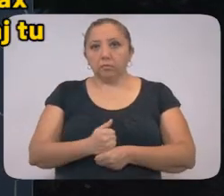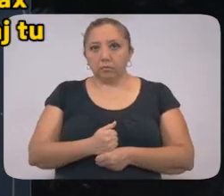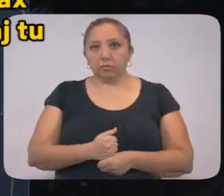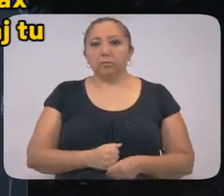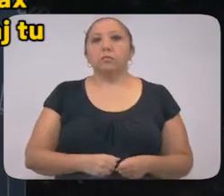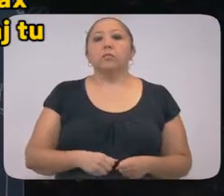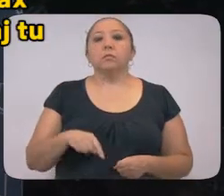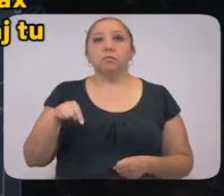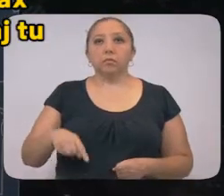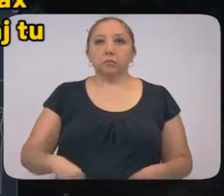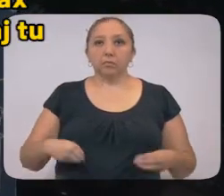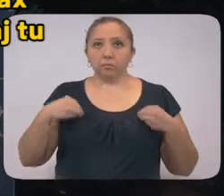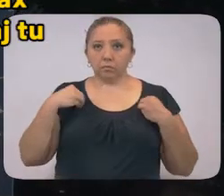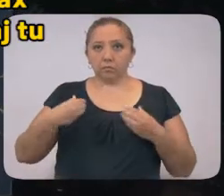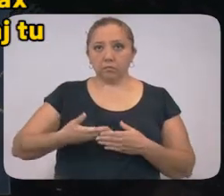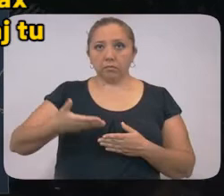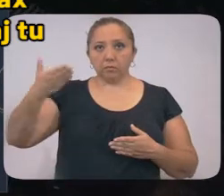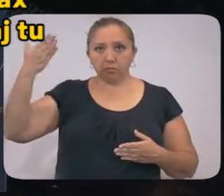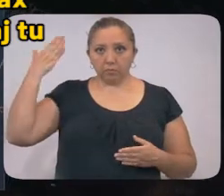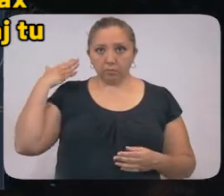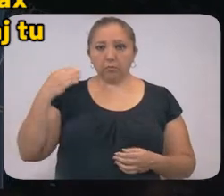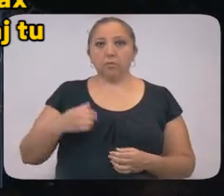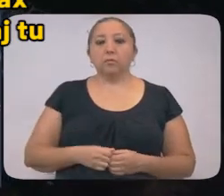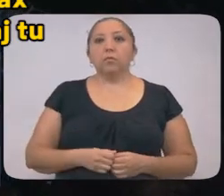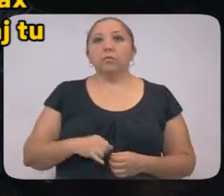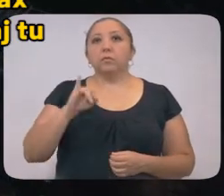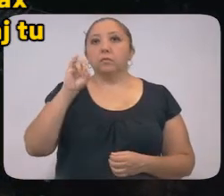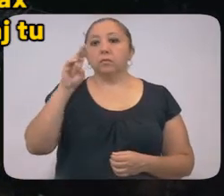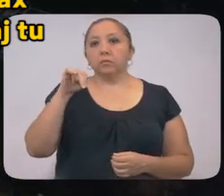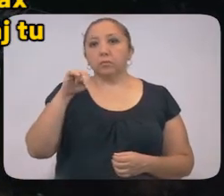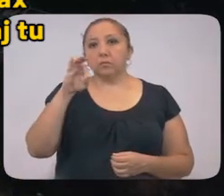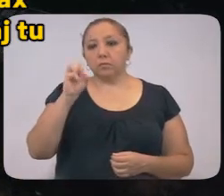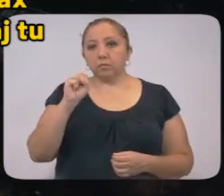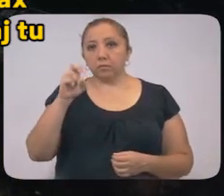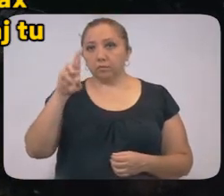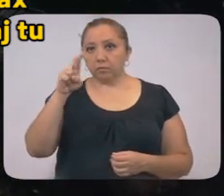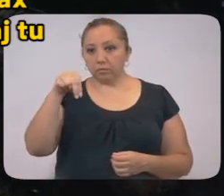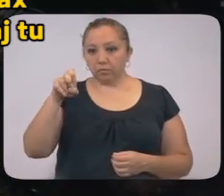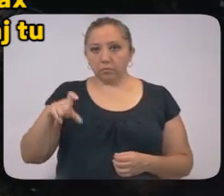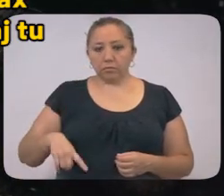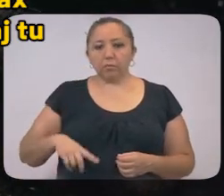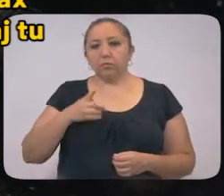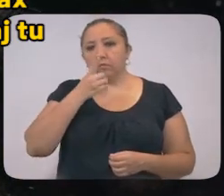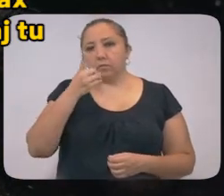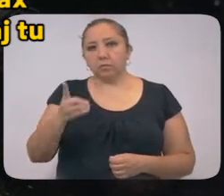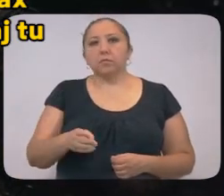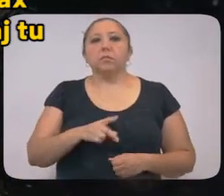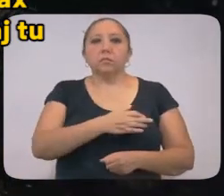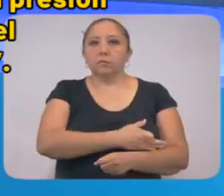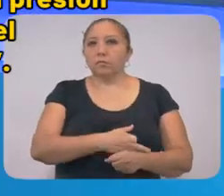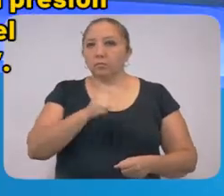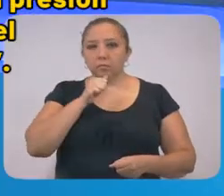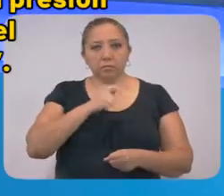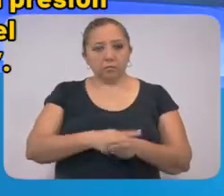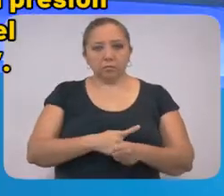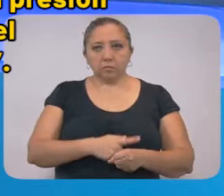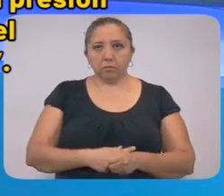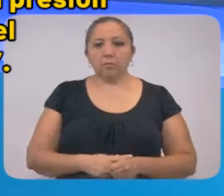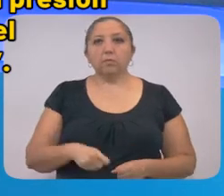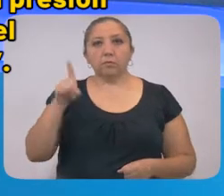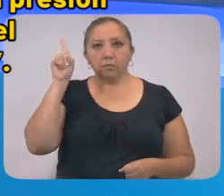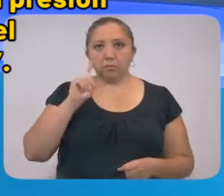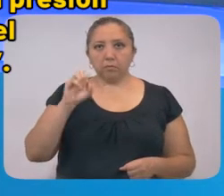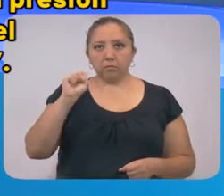originario y residente de Mérida, con antecedentes médicos de insuficiencia renal crónica. Sus contactos se reportan asintomáticos. Mujer